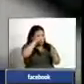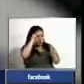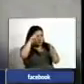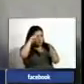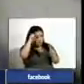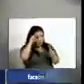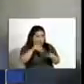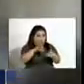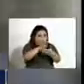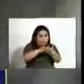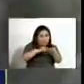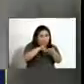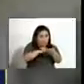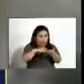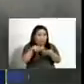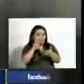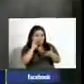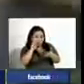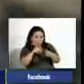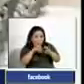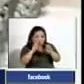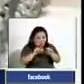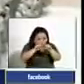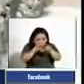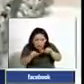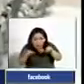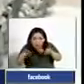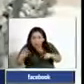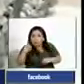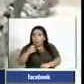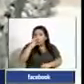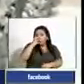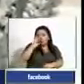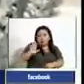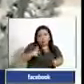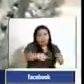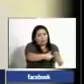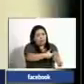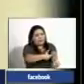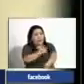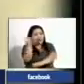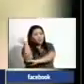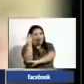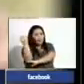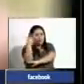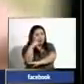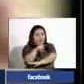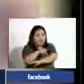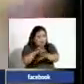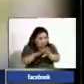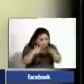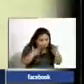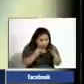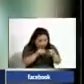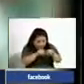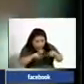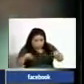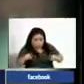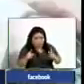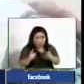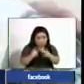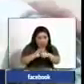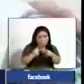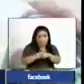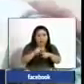con una impresora 3D válvulas para los ventiladores de los hospitales en emergencia y después a convertir máscaras